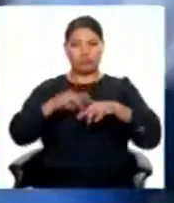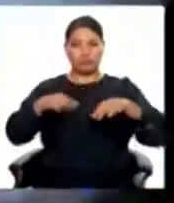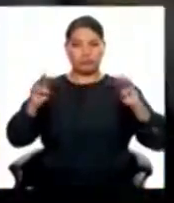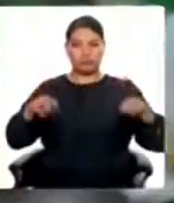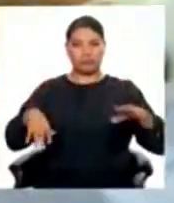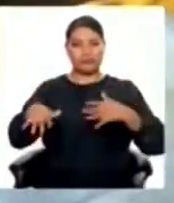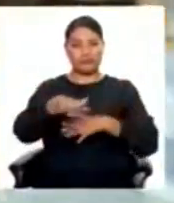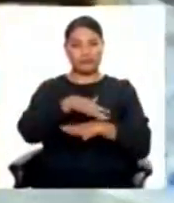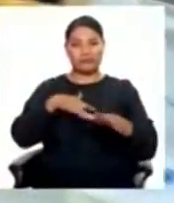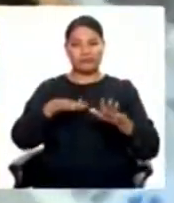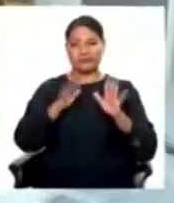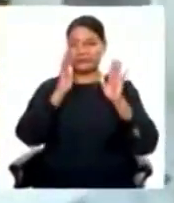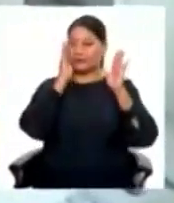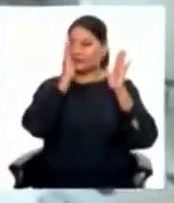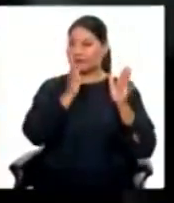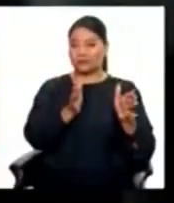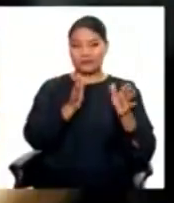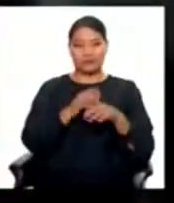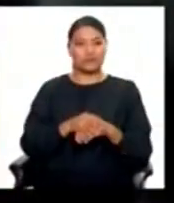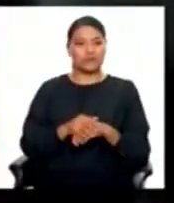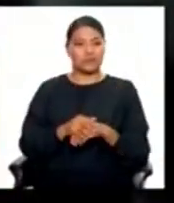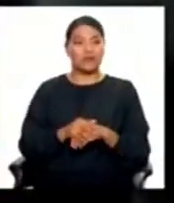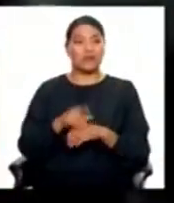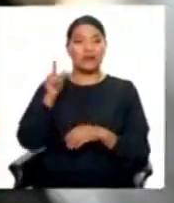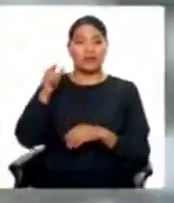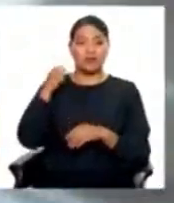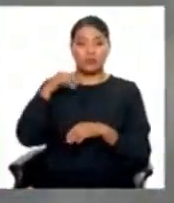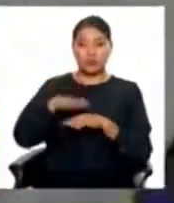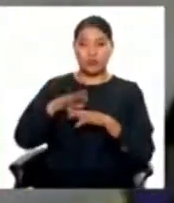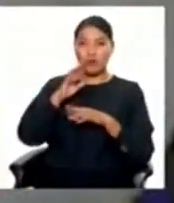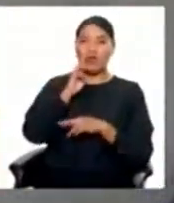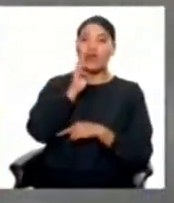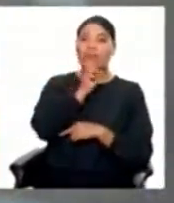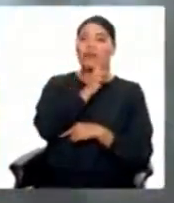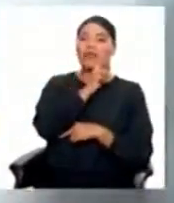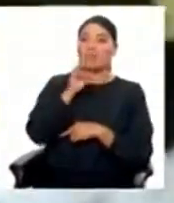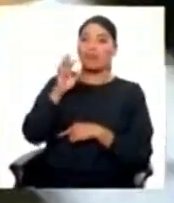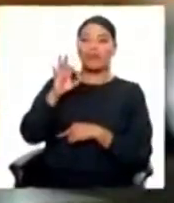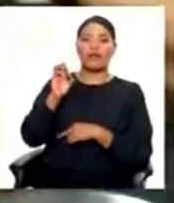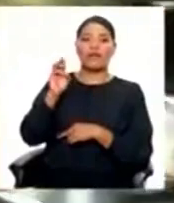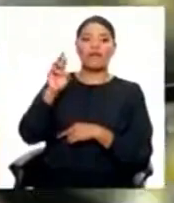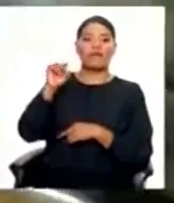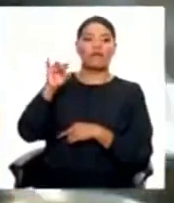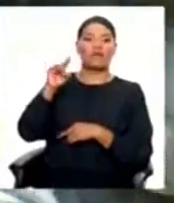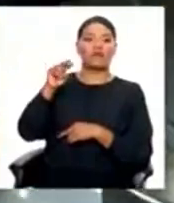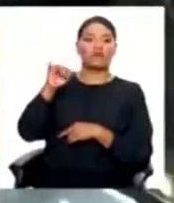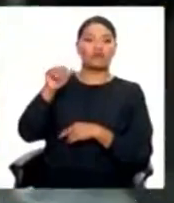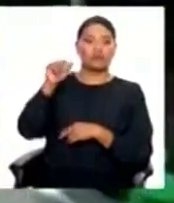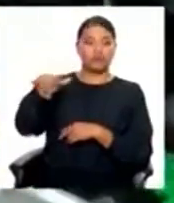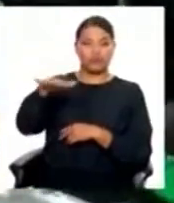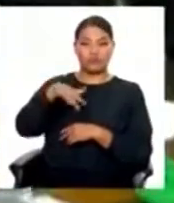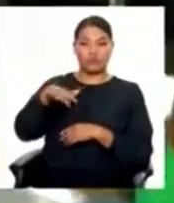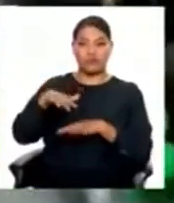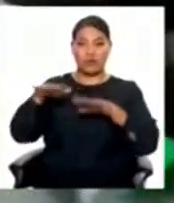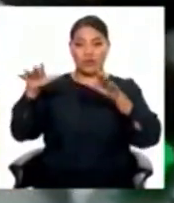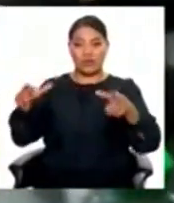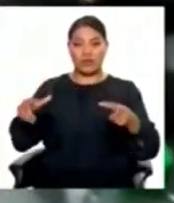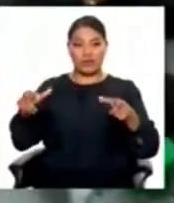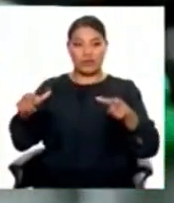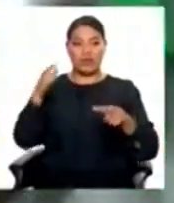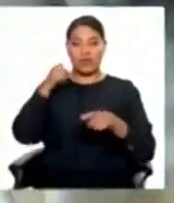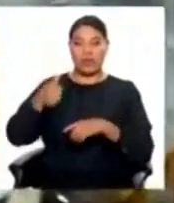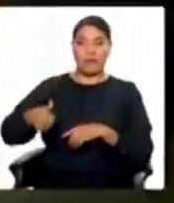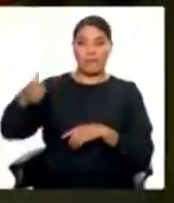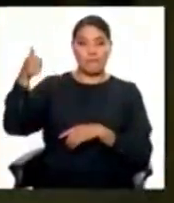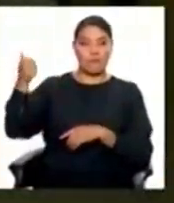deplorable. No quiero ni saber qué había en ese tacho. La intervención se realizó en el restaurante Fortuna, ubicado en la cuadra 11 de la avenida José Leguía y Meléndez. Y la propietaria